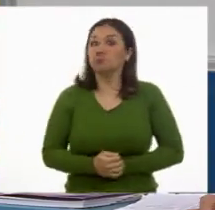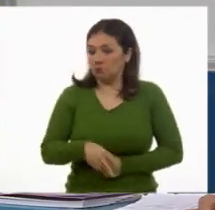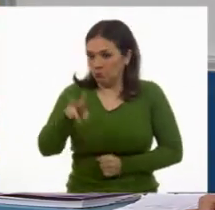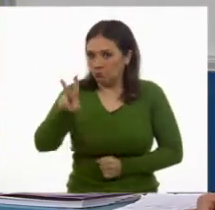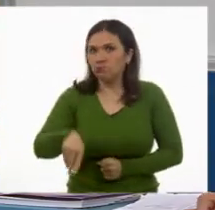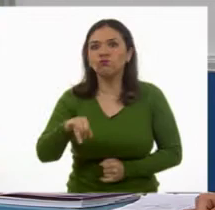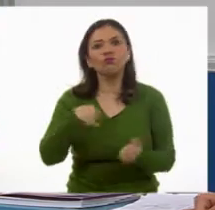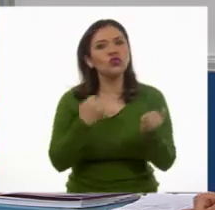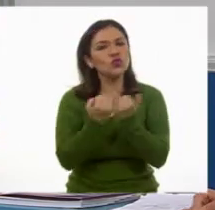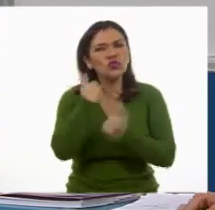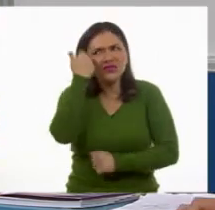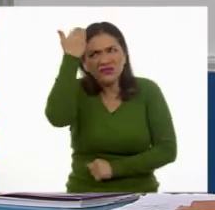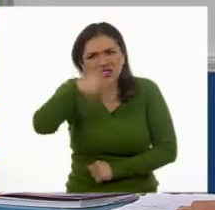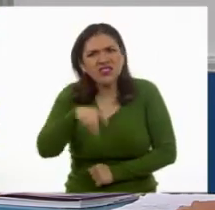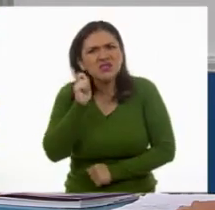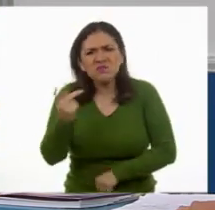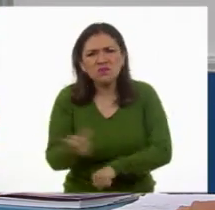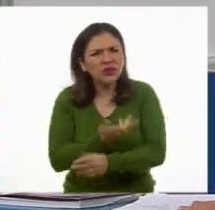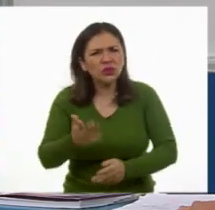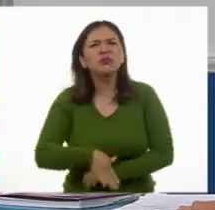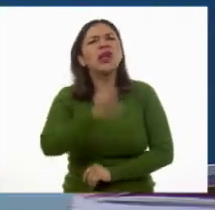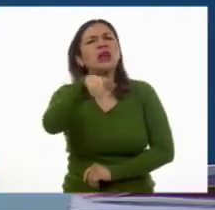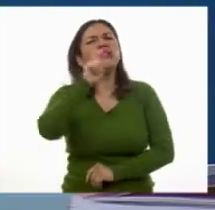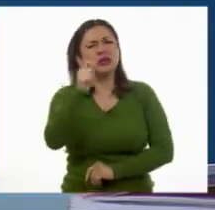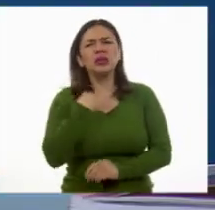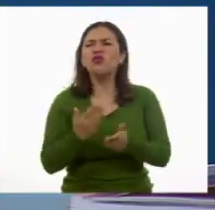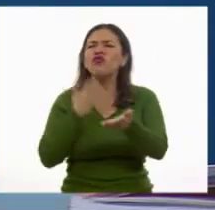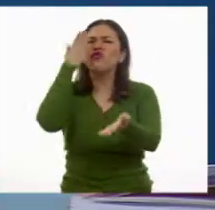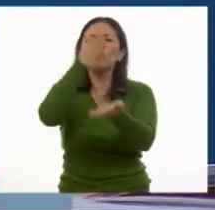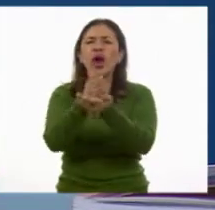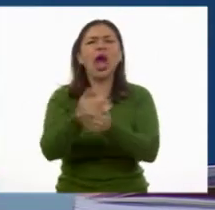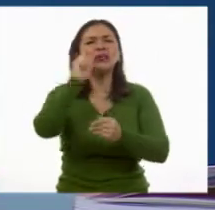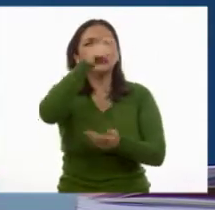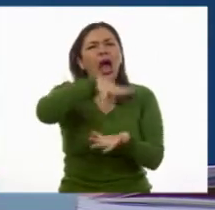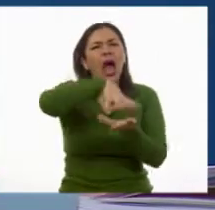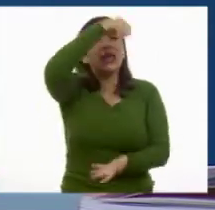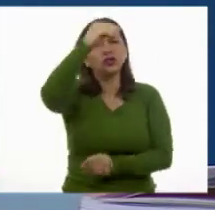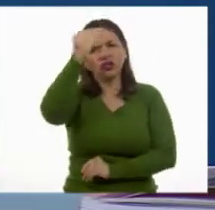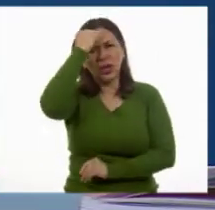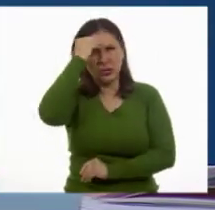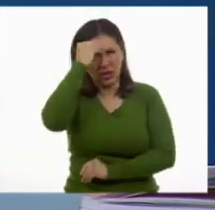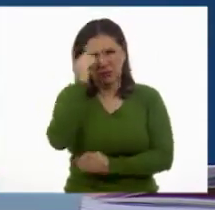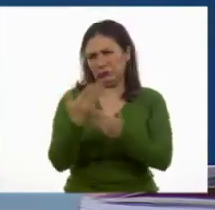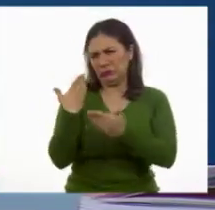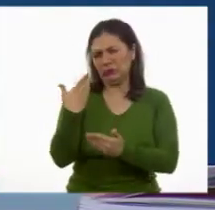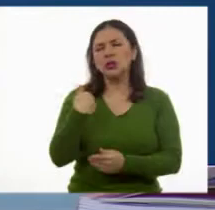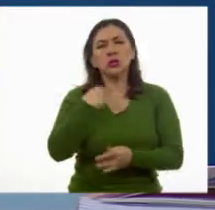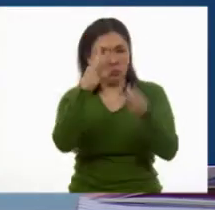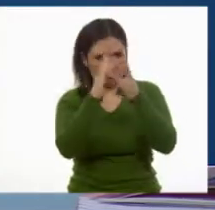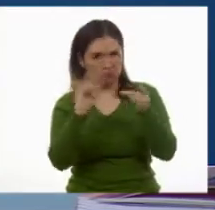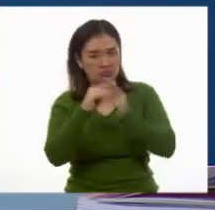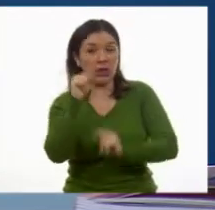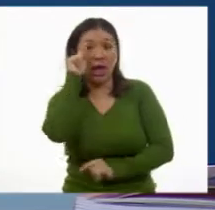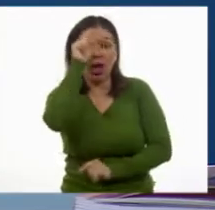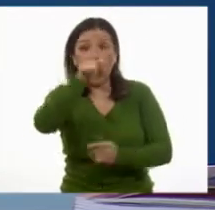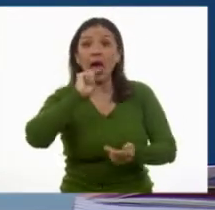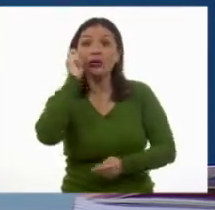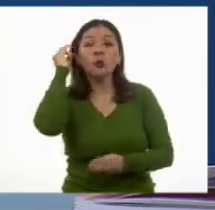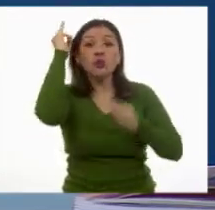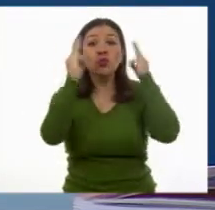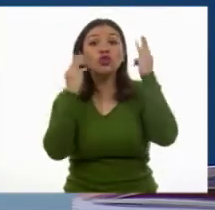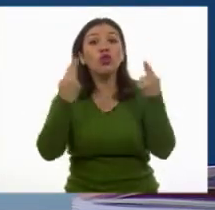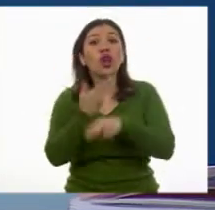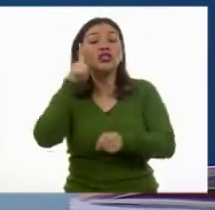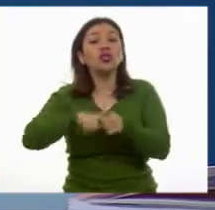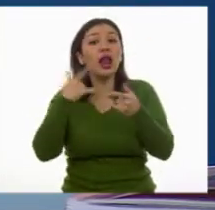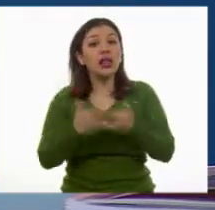Sí, claro, yo también quiero saber. Fui hace unos meses al castillo de Chapultepec y les voy a contar que ahí es el Museo